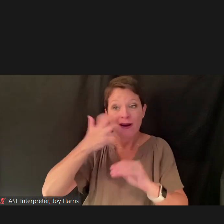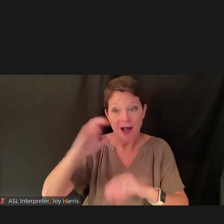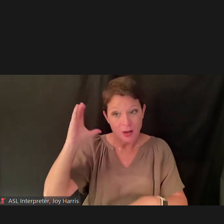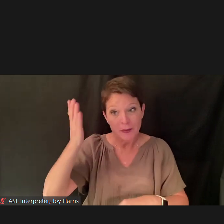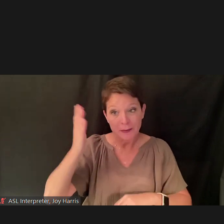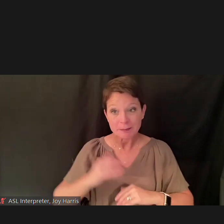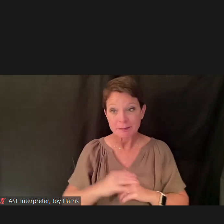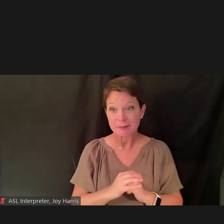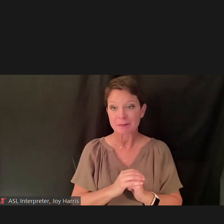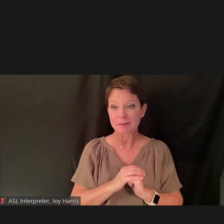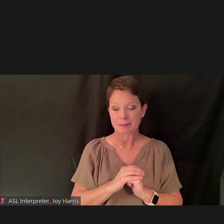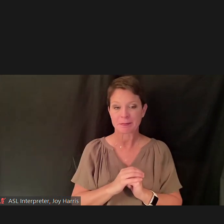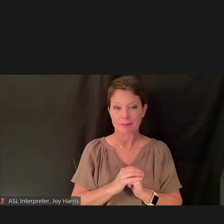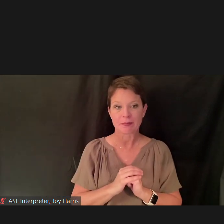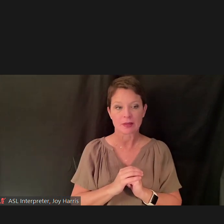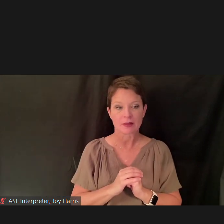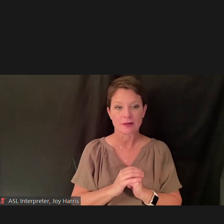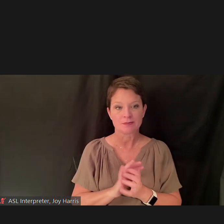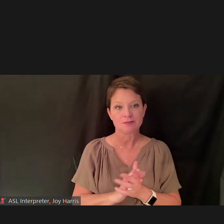la temperatura aumente.